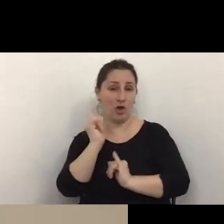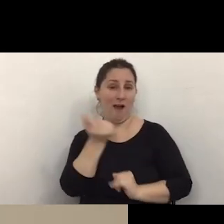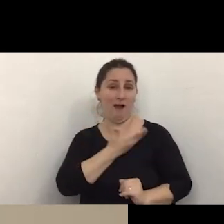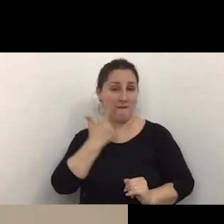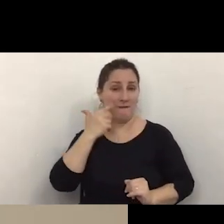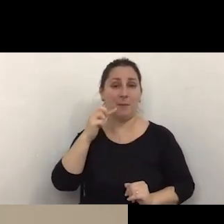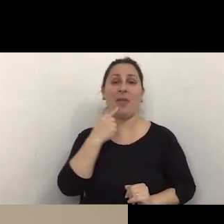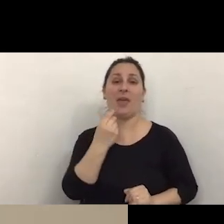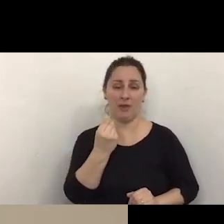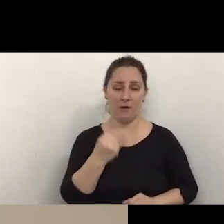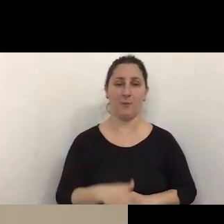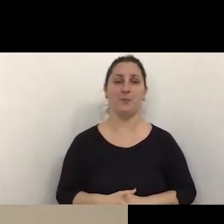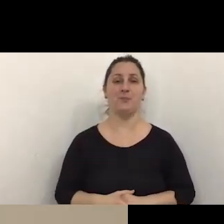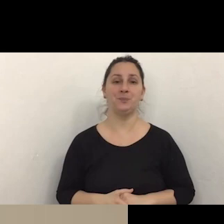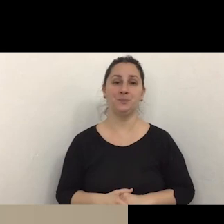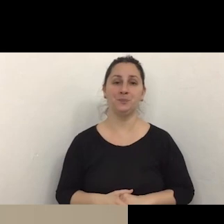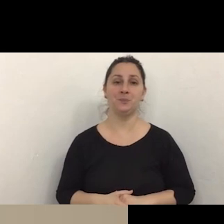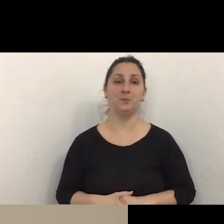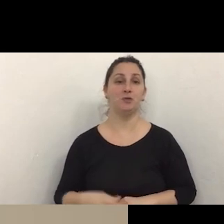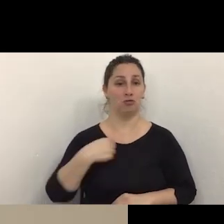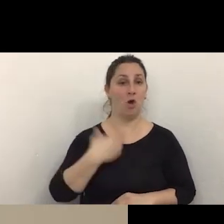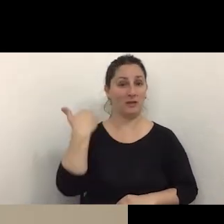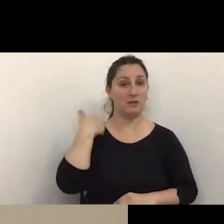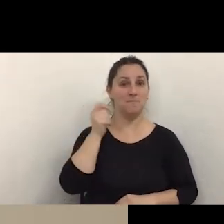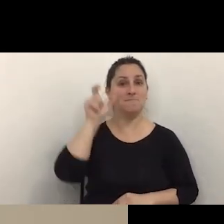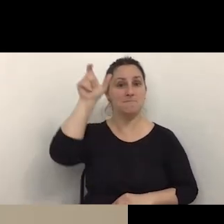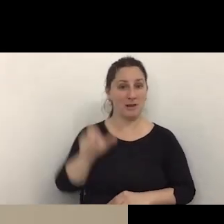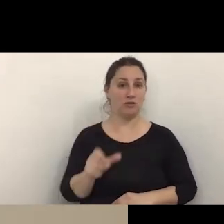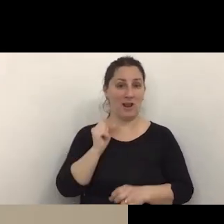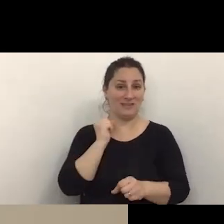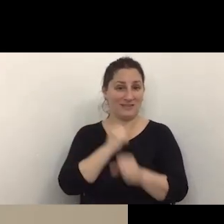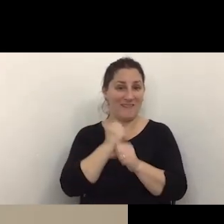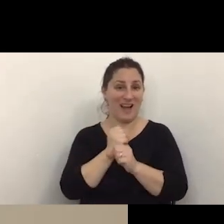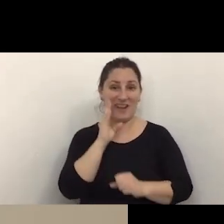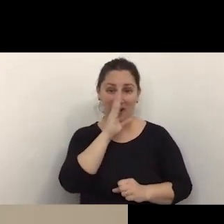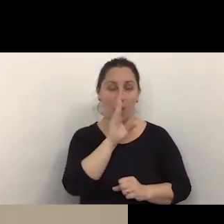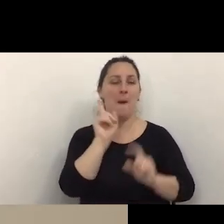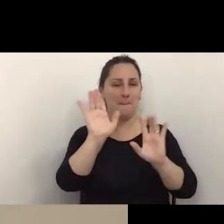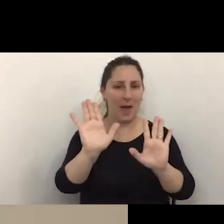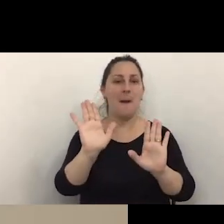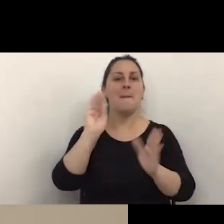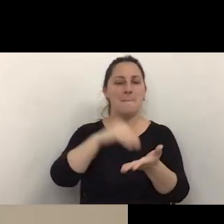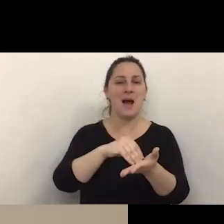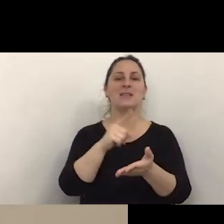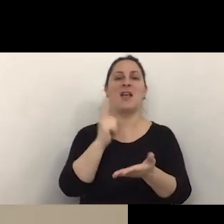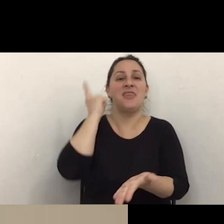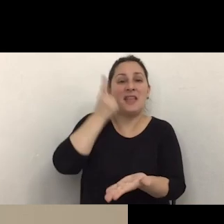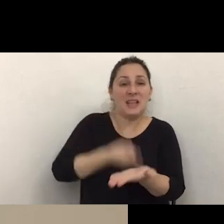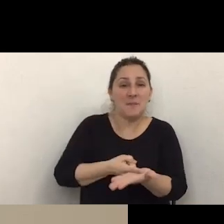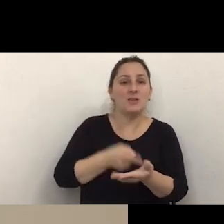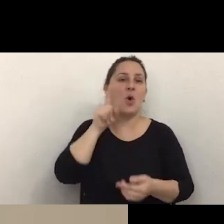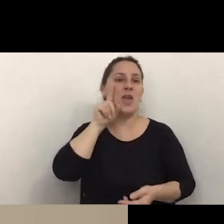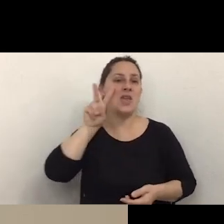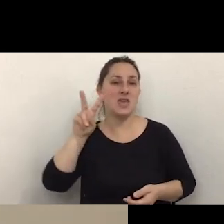es: yo tenía la persona con empleados en negro, encima la determinación de IVA se